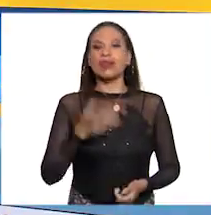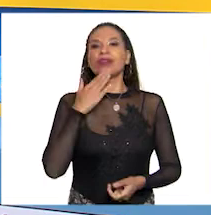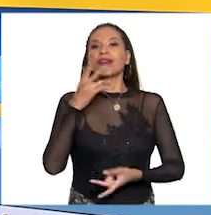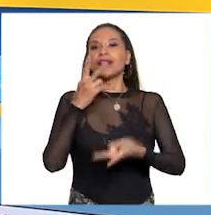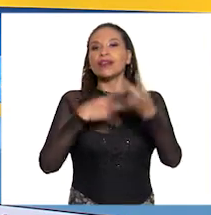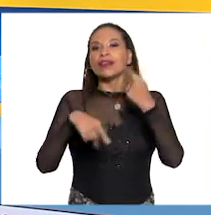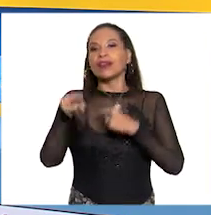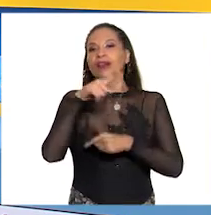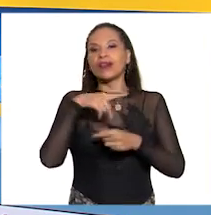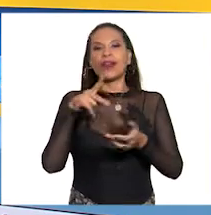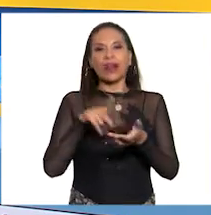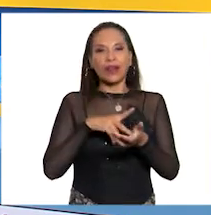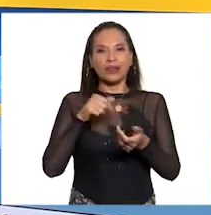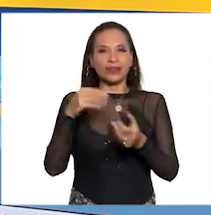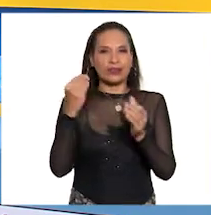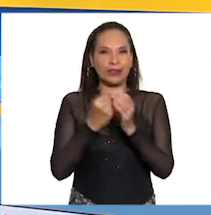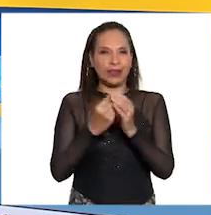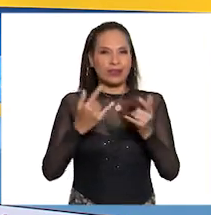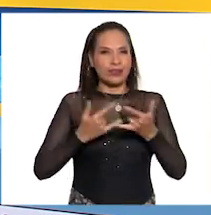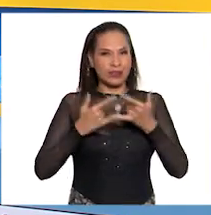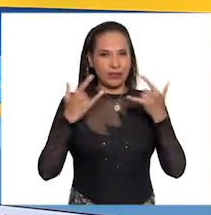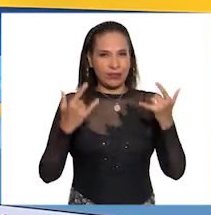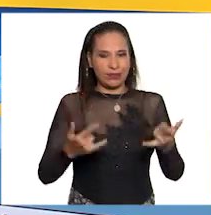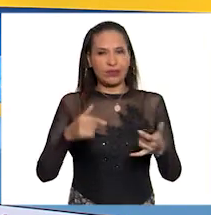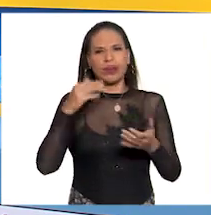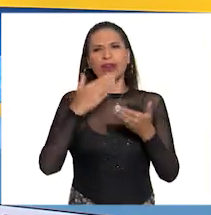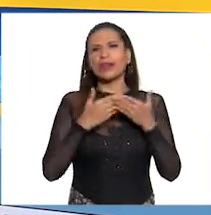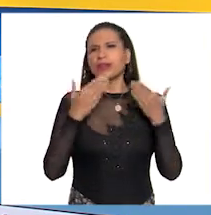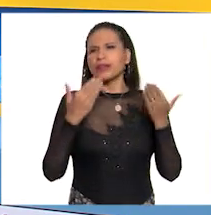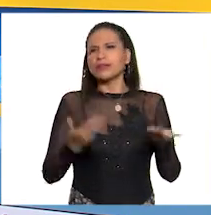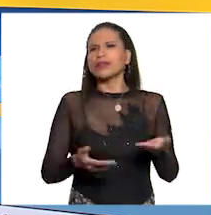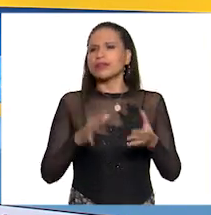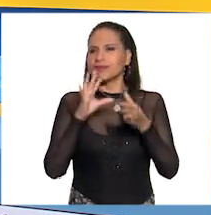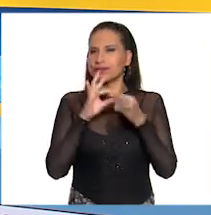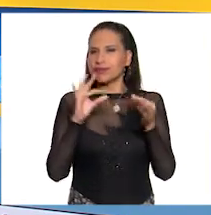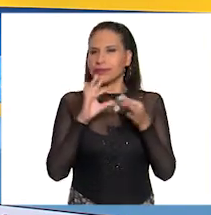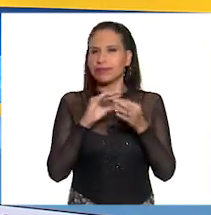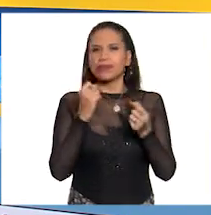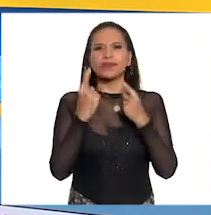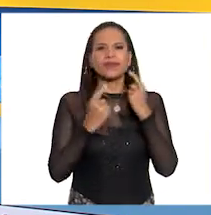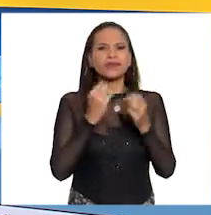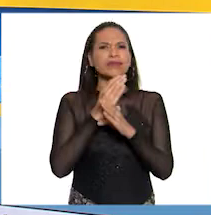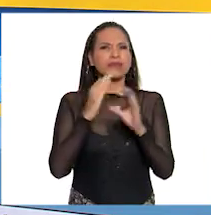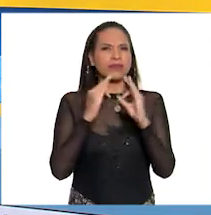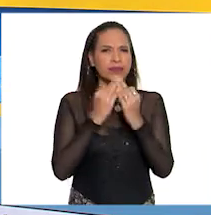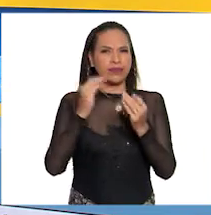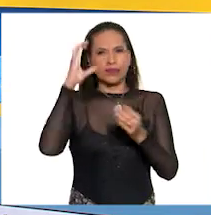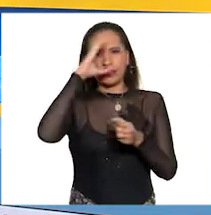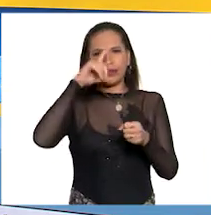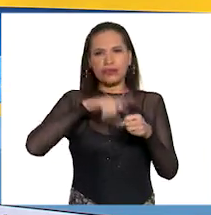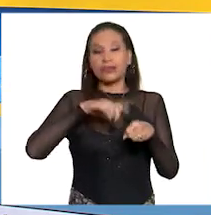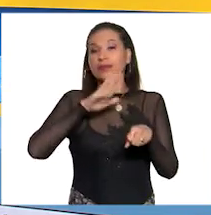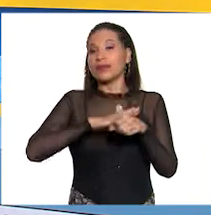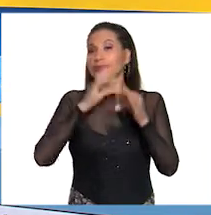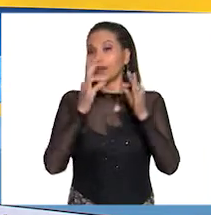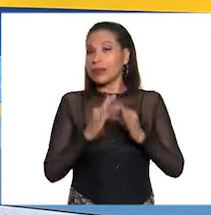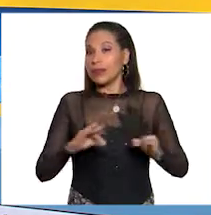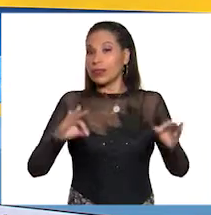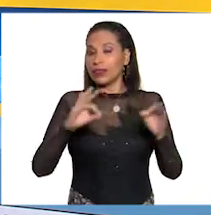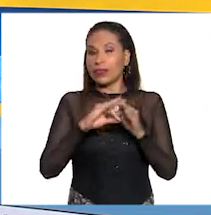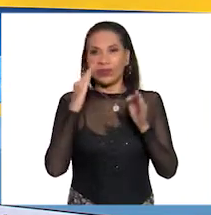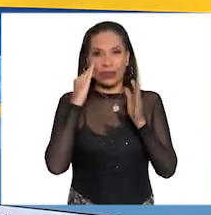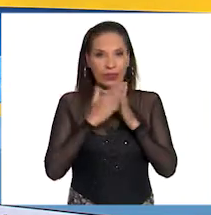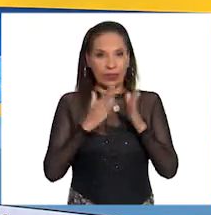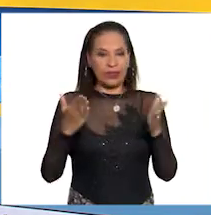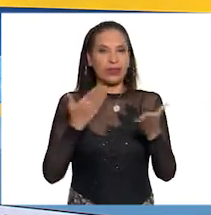Bienvenidas y bienvenidos de regreso a su clase de historia. En esta ocasión hablaremos de algunas de las manifestaciones culturales más importantes de este periodo